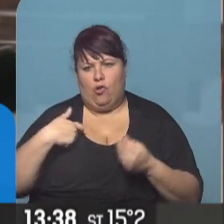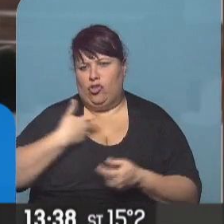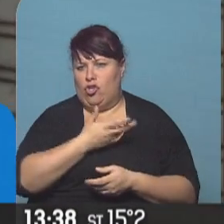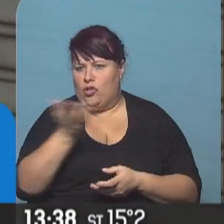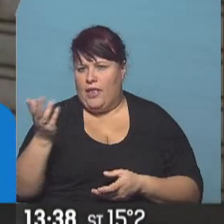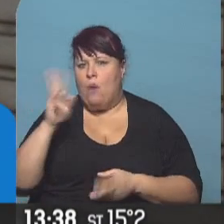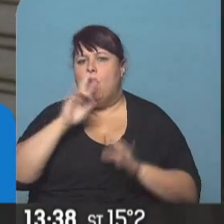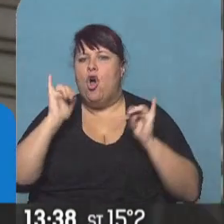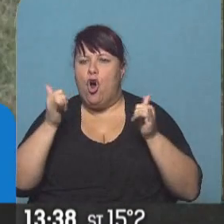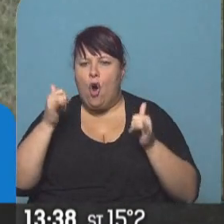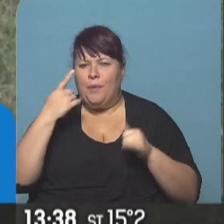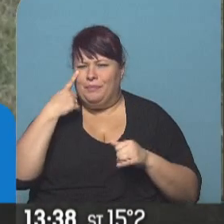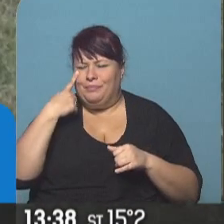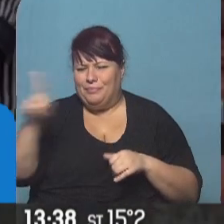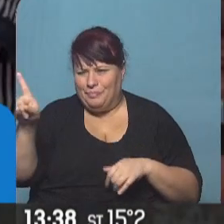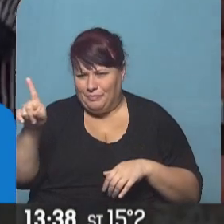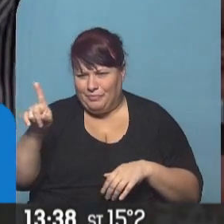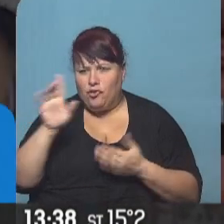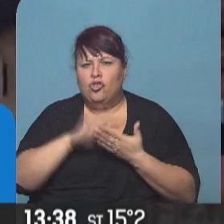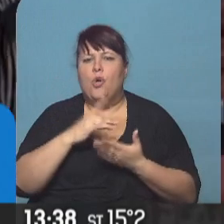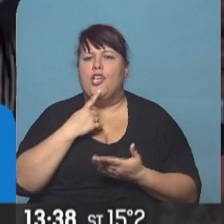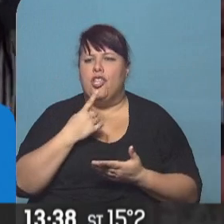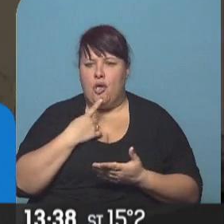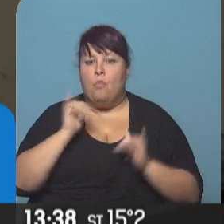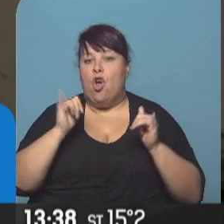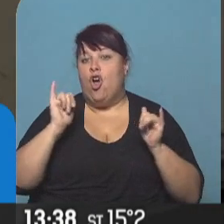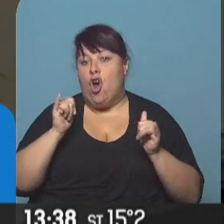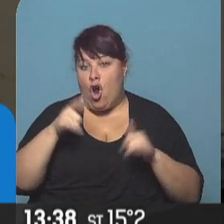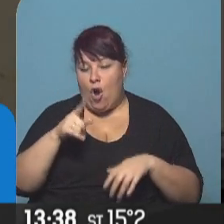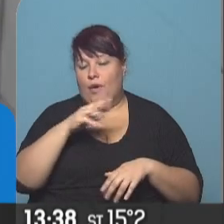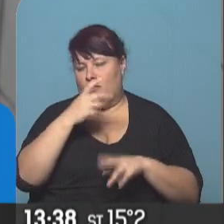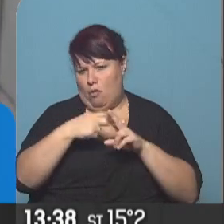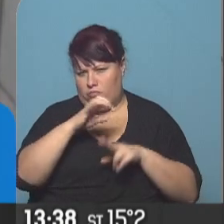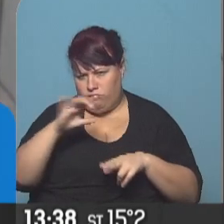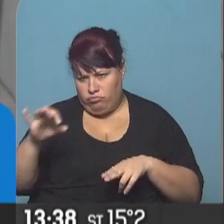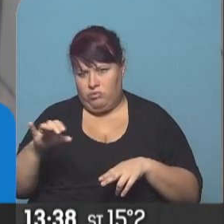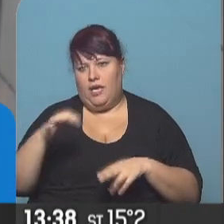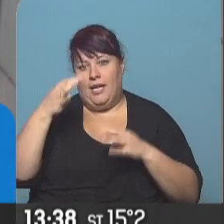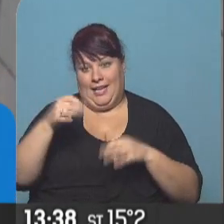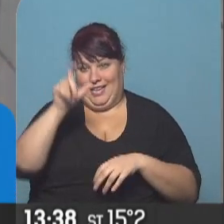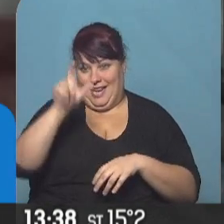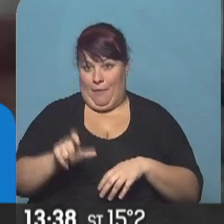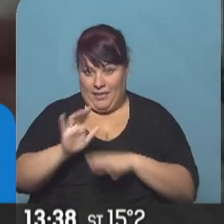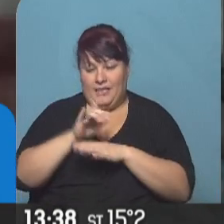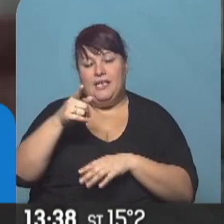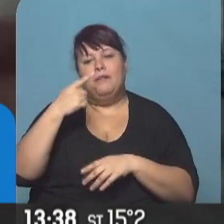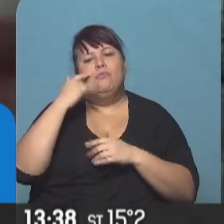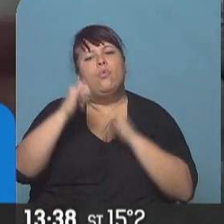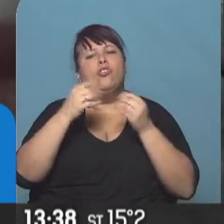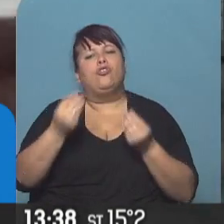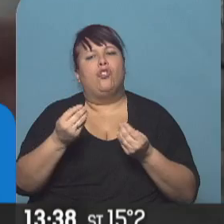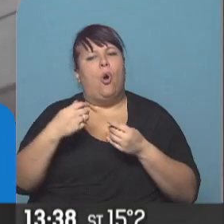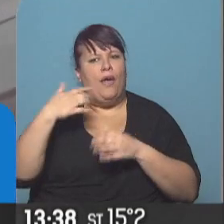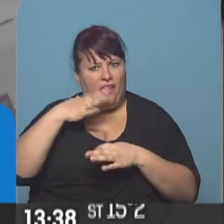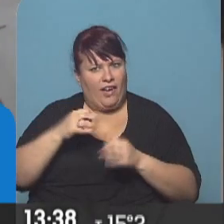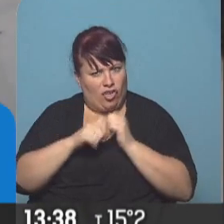sociedad de una joven que no conoce nada del idioma, la joven Zhang Xiaobin, quien es la protagonista y está inspirado esto en